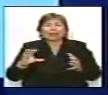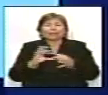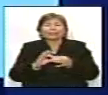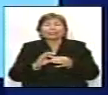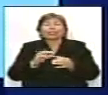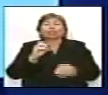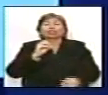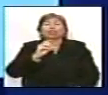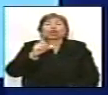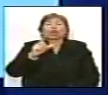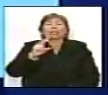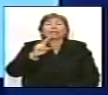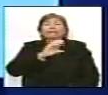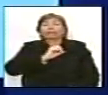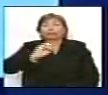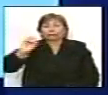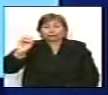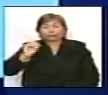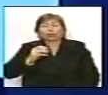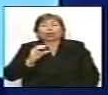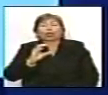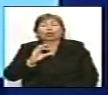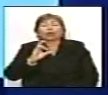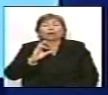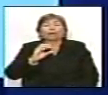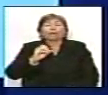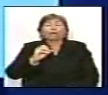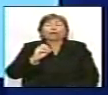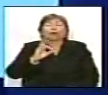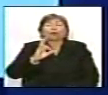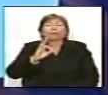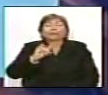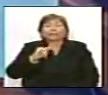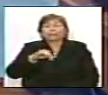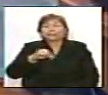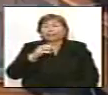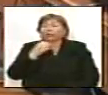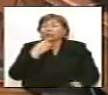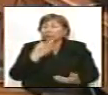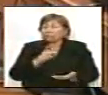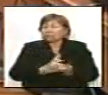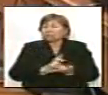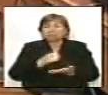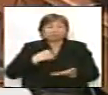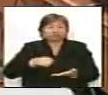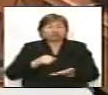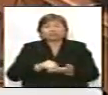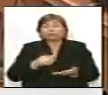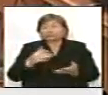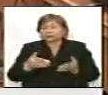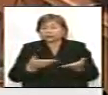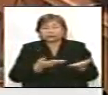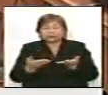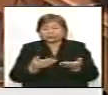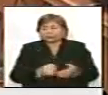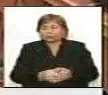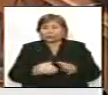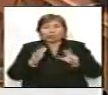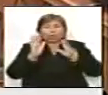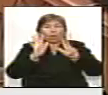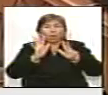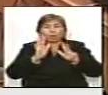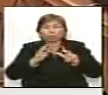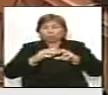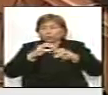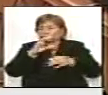de los Olivos a representantes de COFOPRI, la Municipalidad de Lima, la Municipalidad de los Olivos y dirigentes de los 8